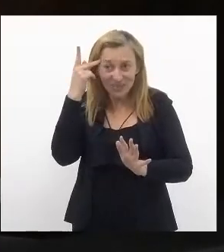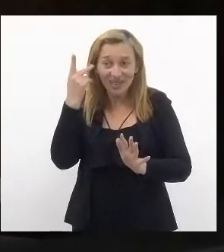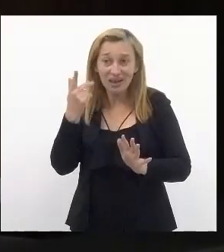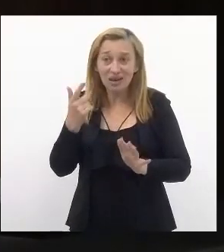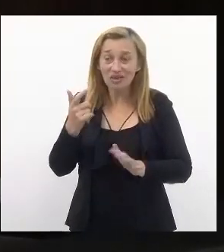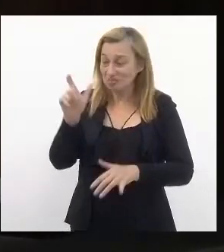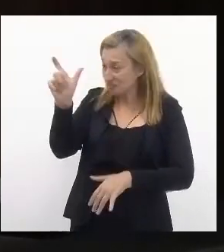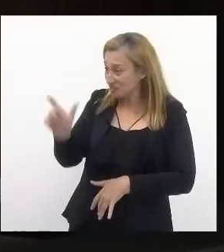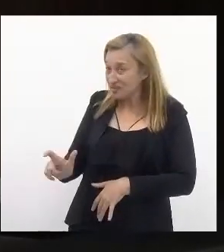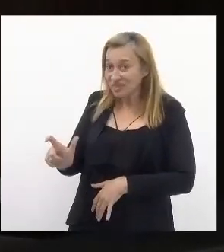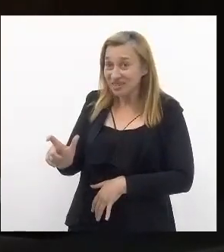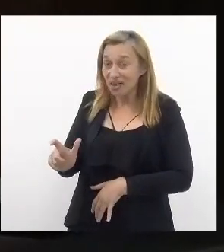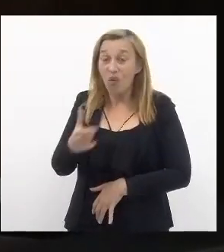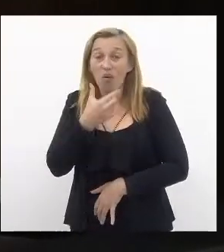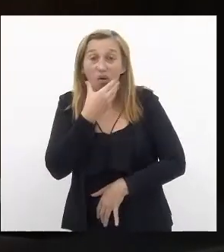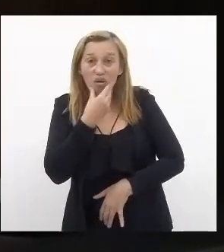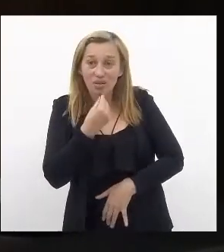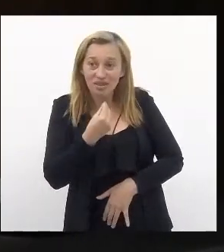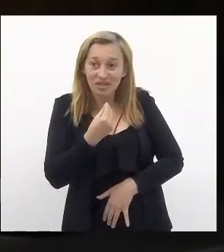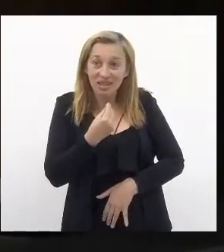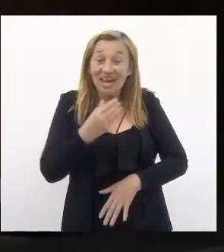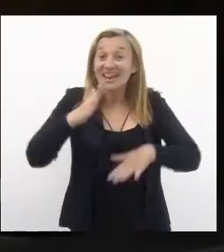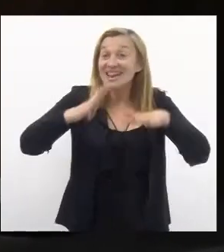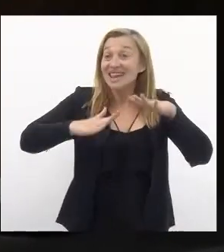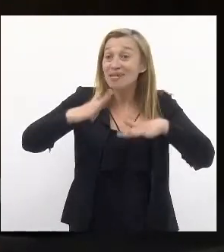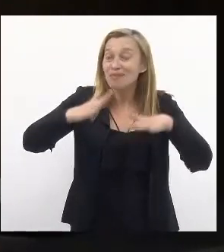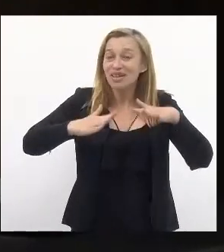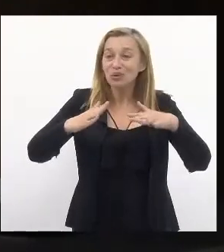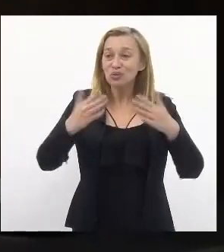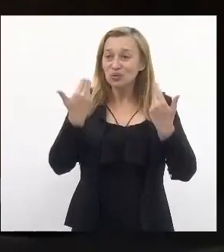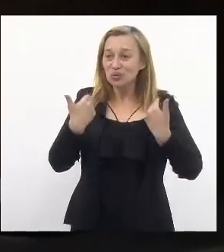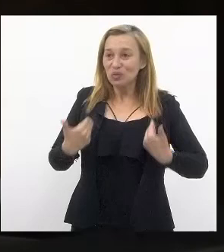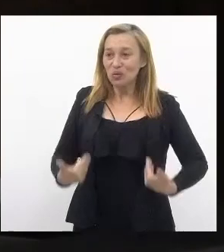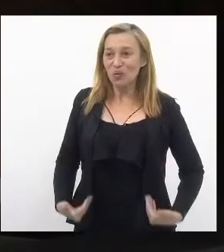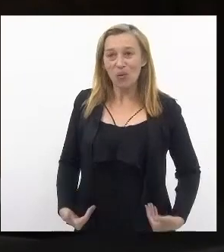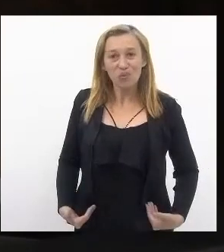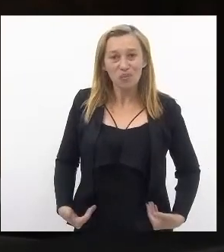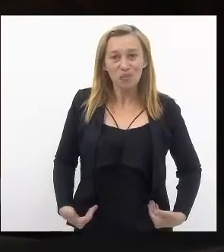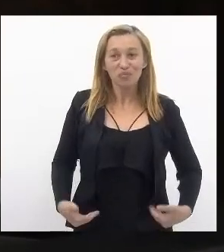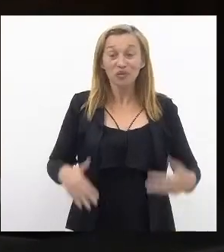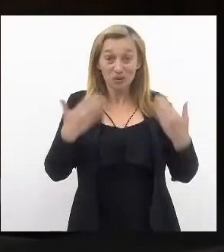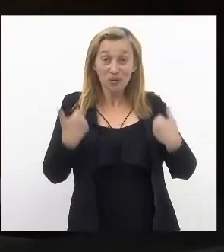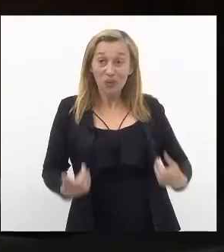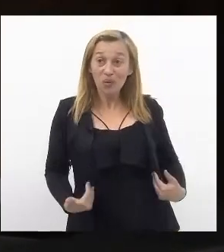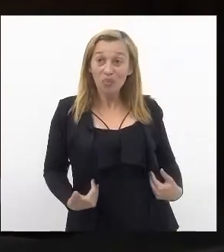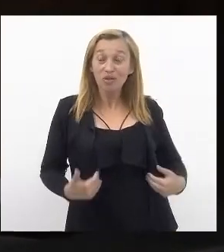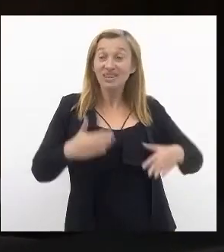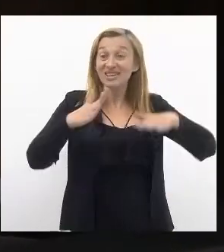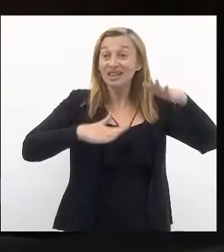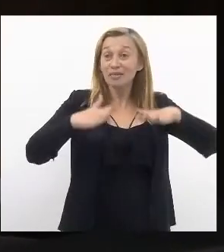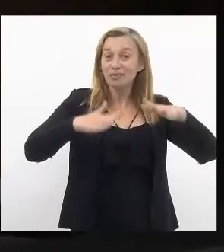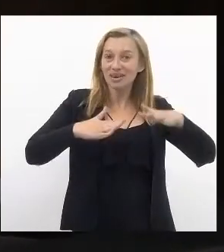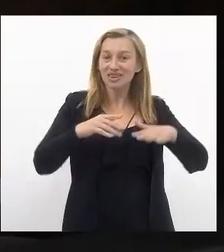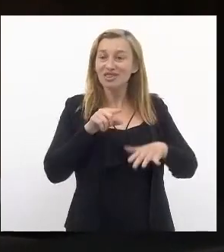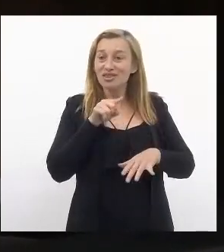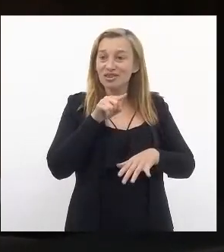individuo, el hombre, depende de su cuerpo depende de sus órganos